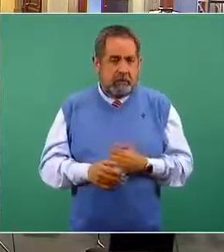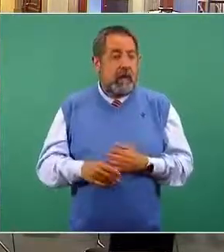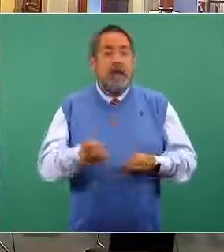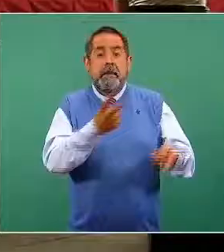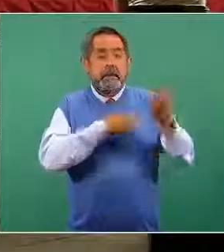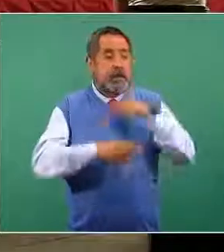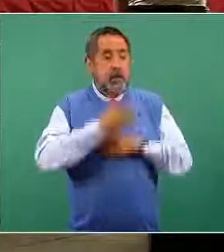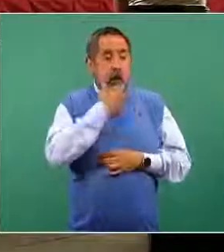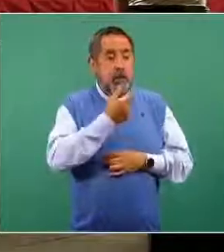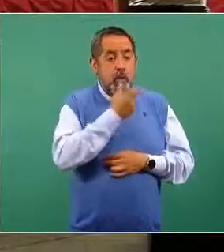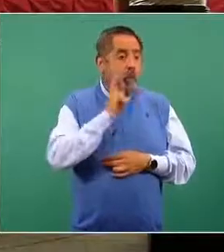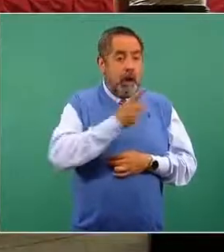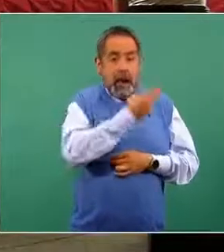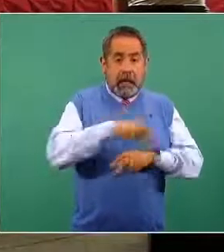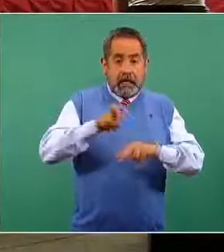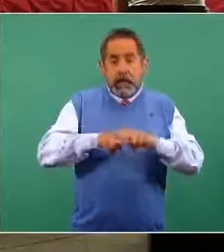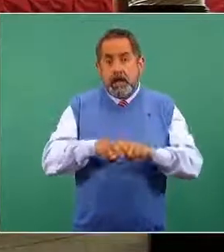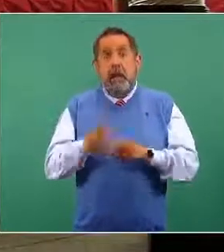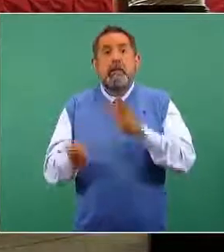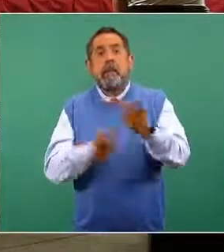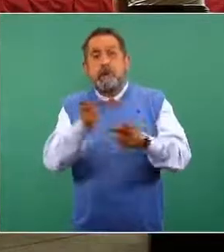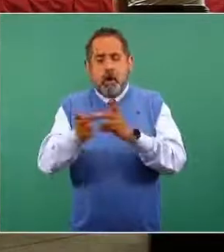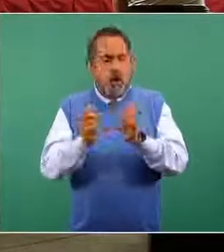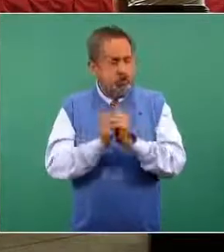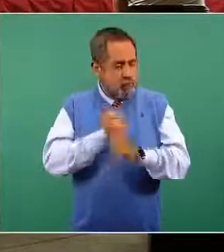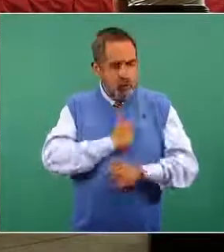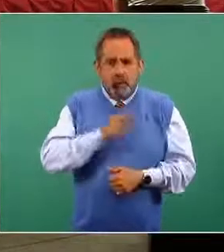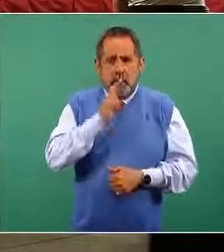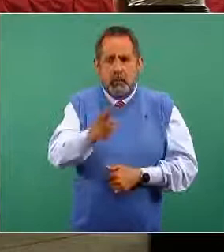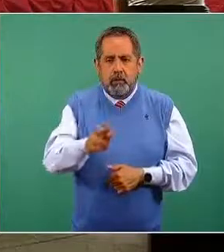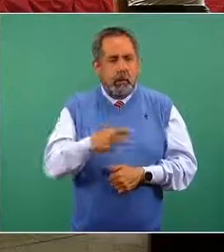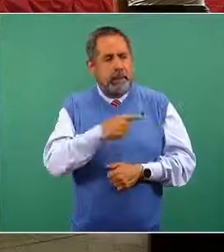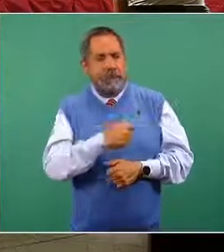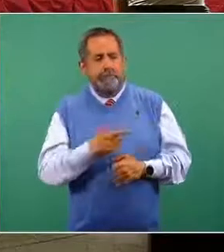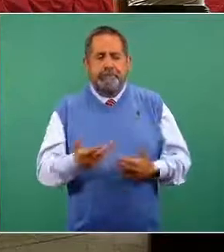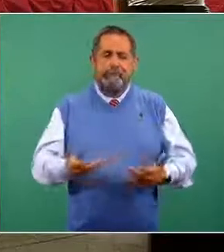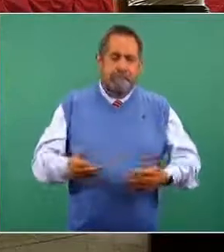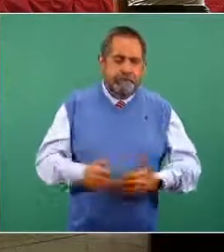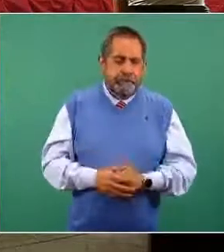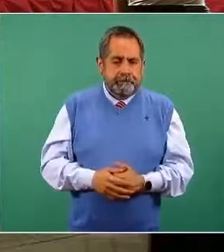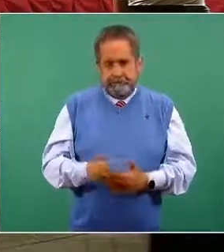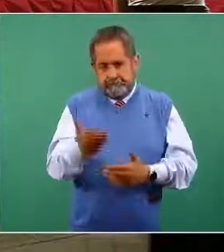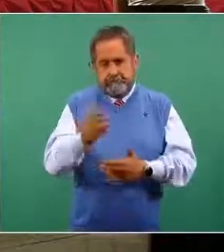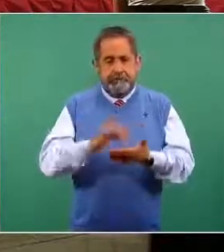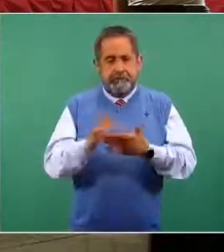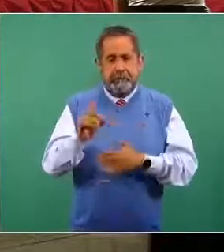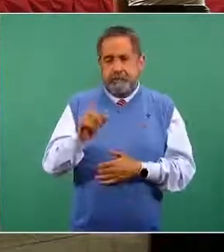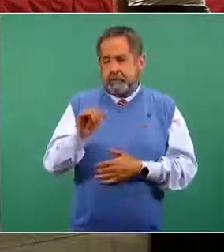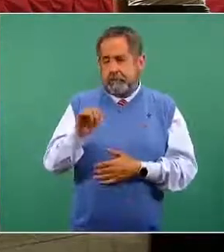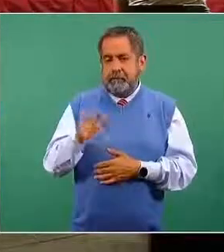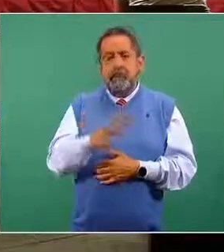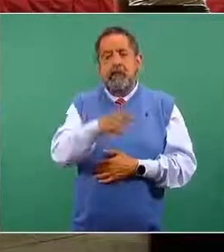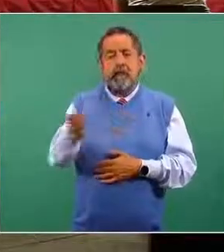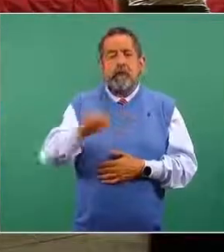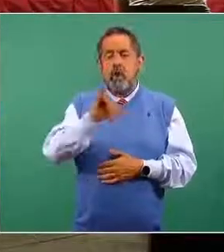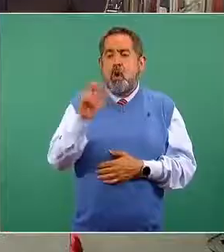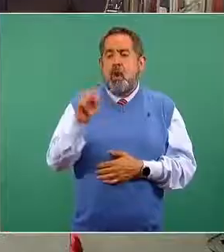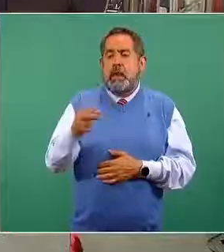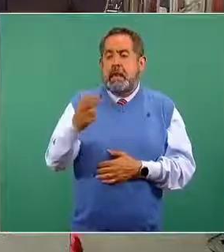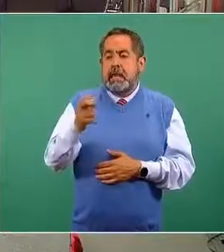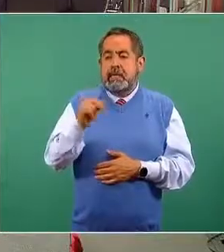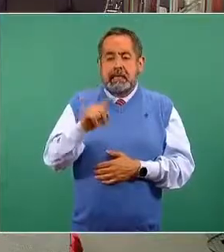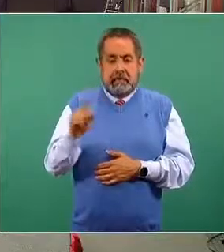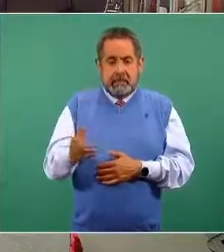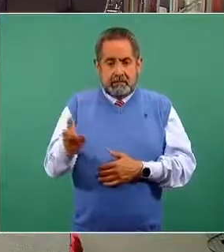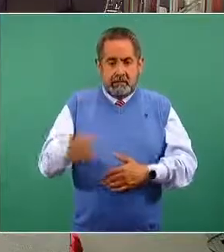al reportero, con mucho gusto le respondemos sus preguntas. Gracias, Daniela Pastrana. Juan Hernández, y luego nos seguimos